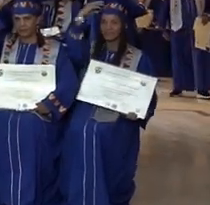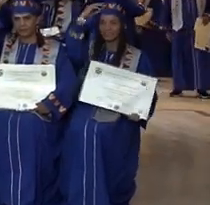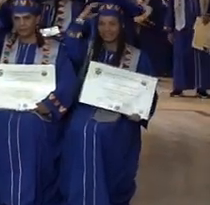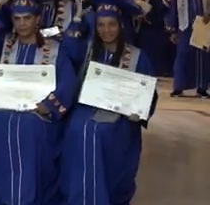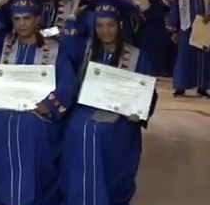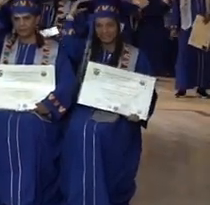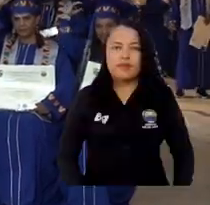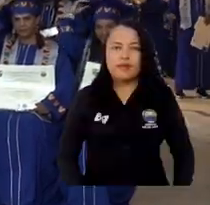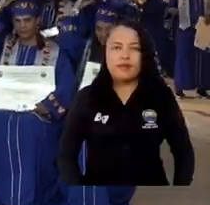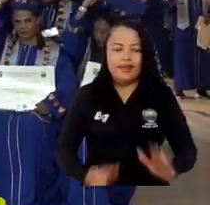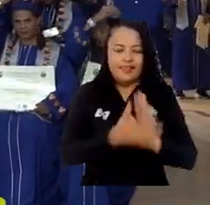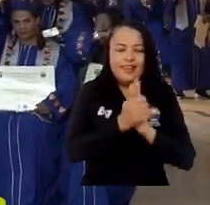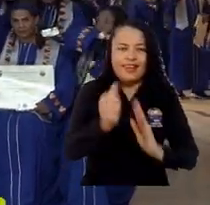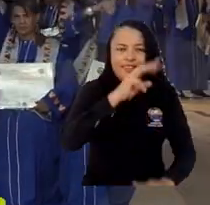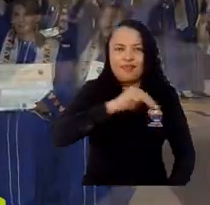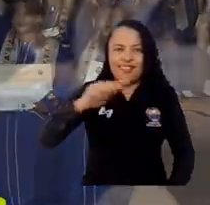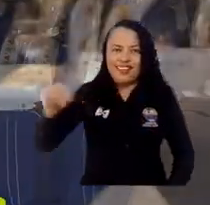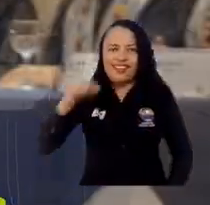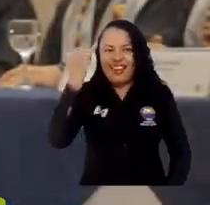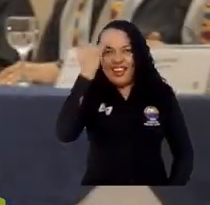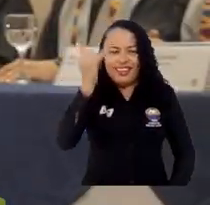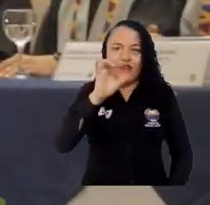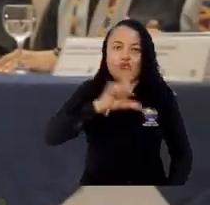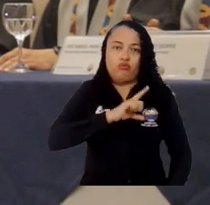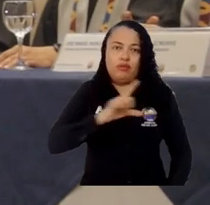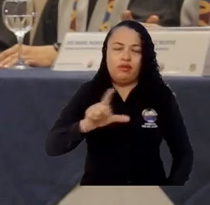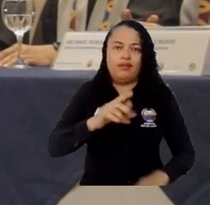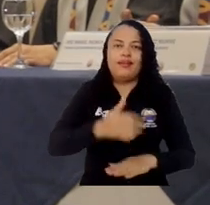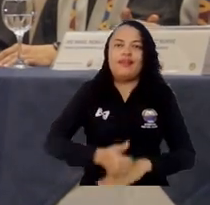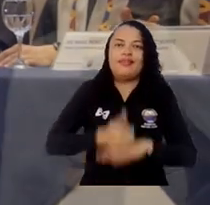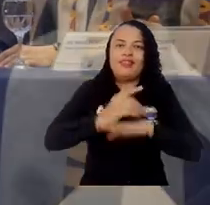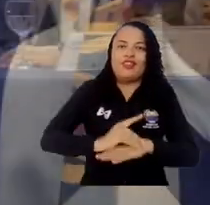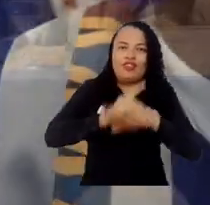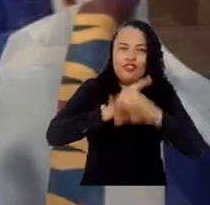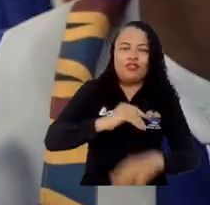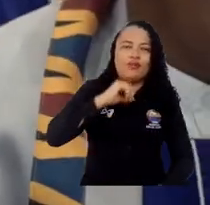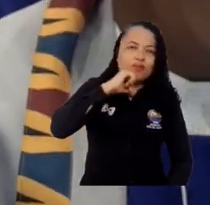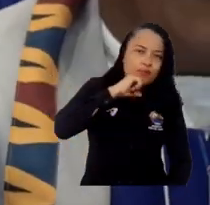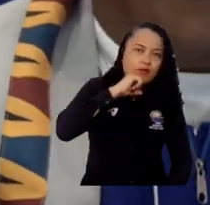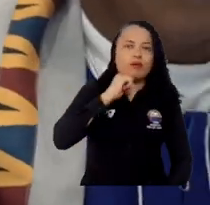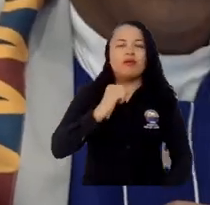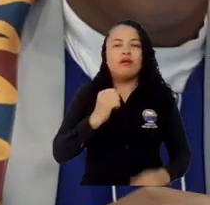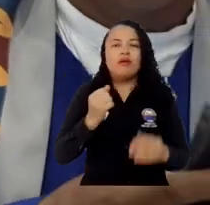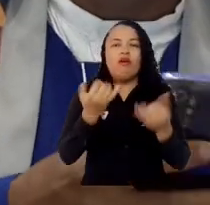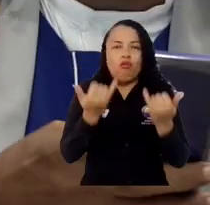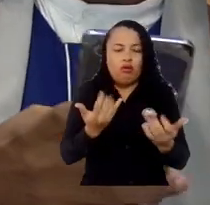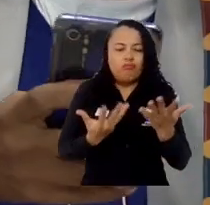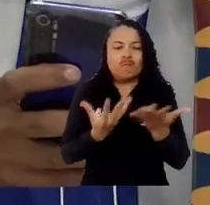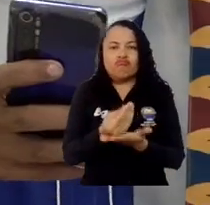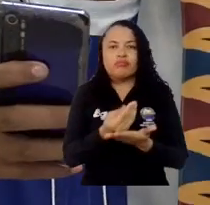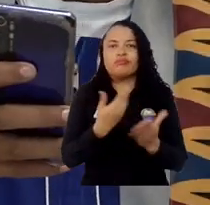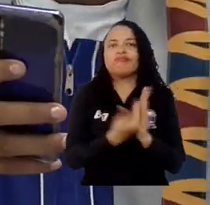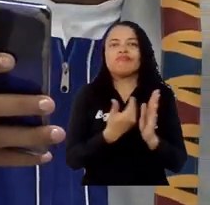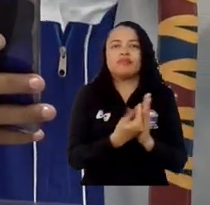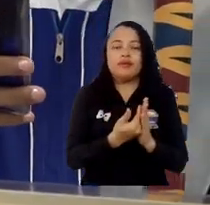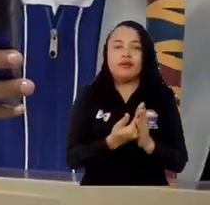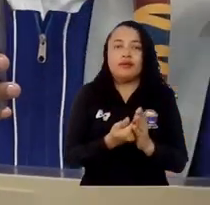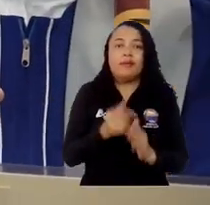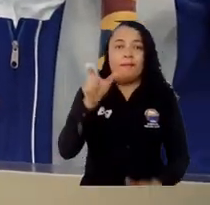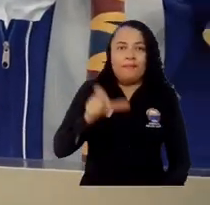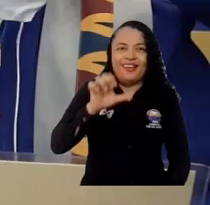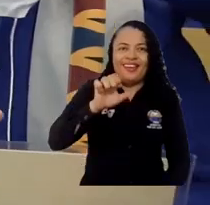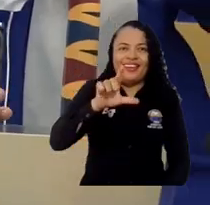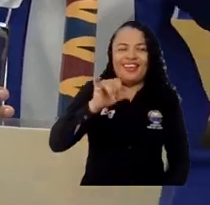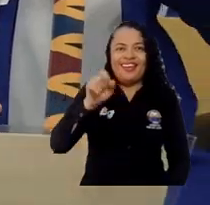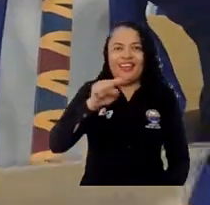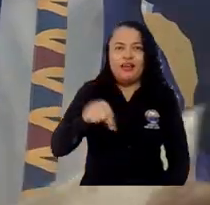Talento Magdalena, la iniciativa de inclusión abanderada por el rector Pablo Vera Salazar, sigue viendo sus frutos. Hoy